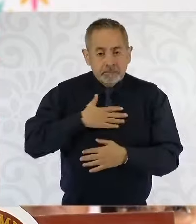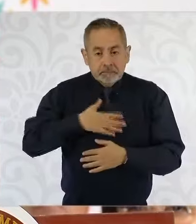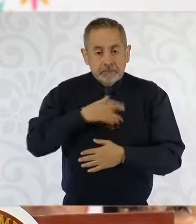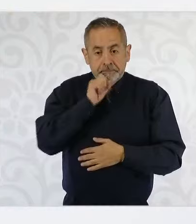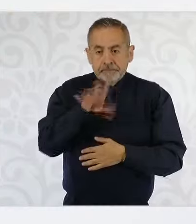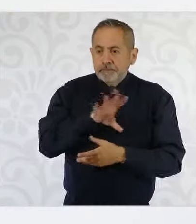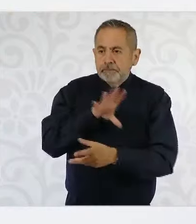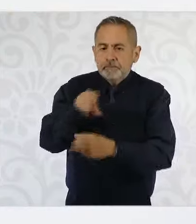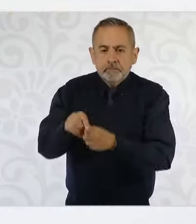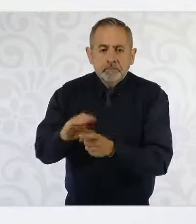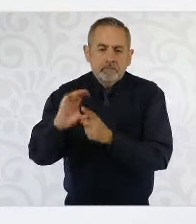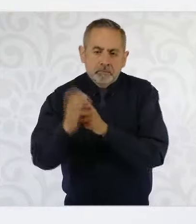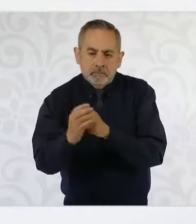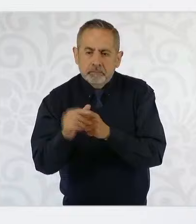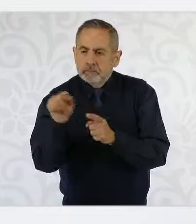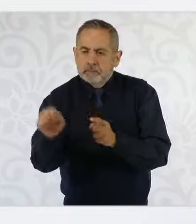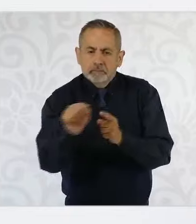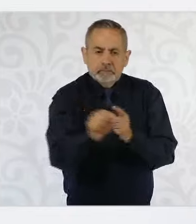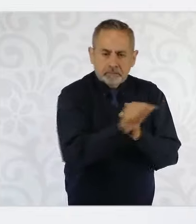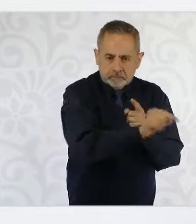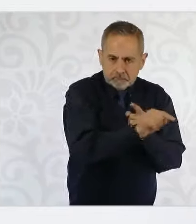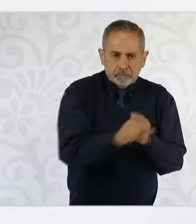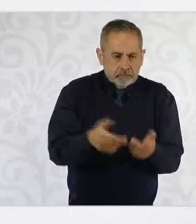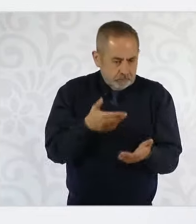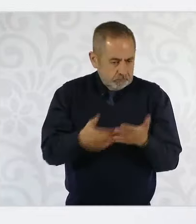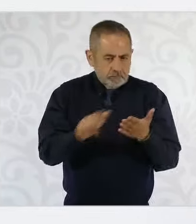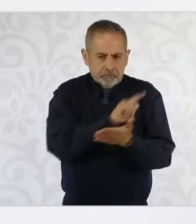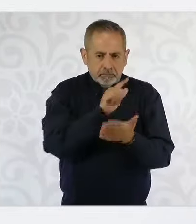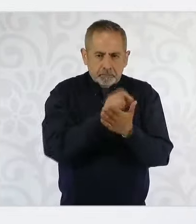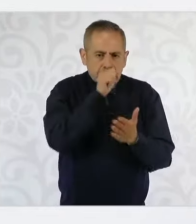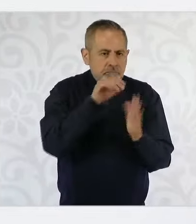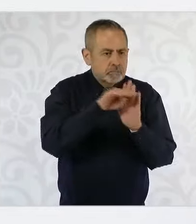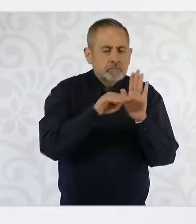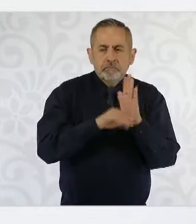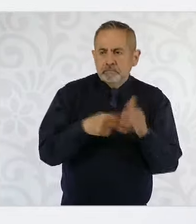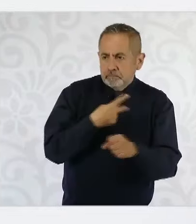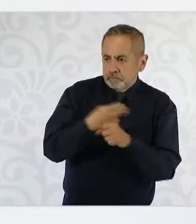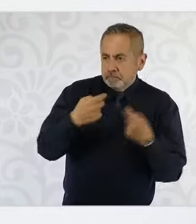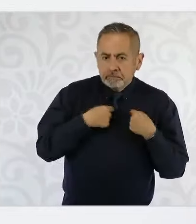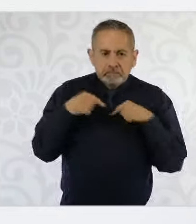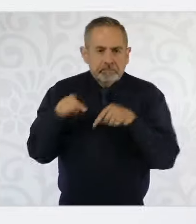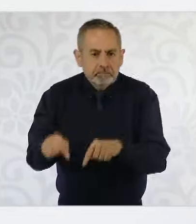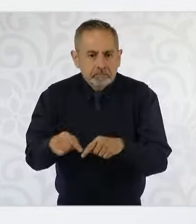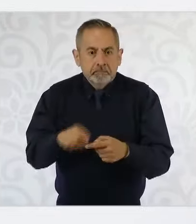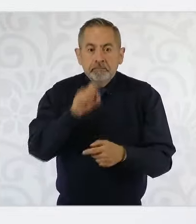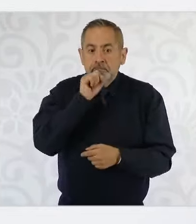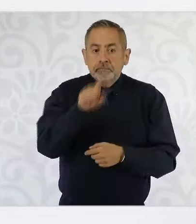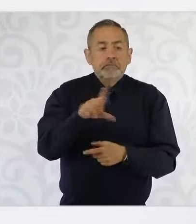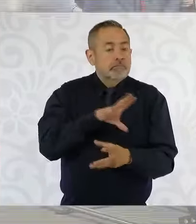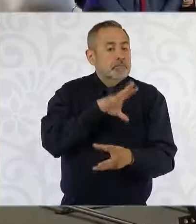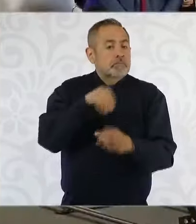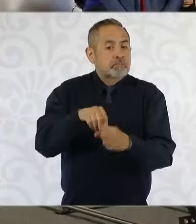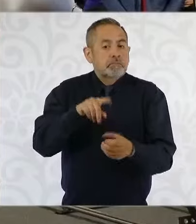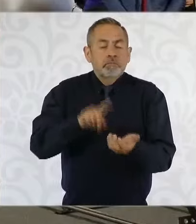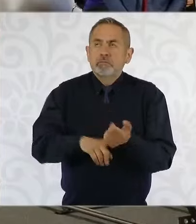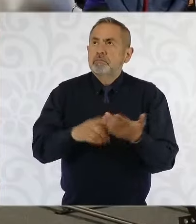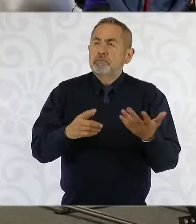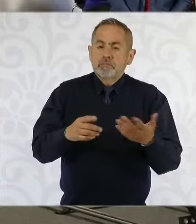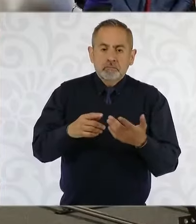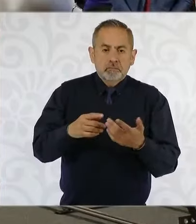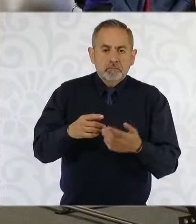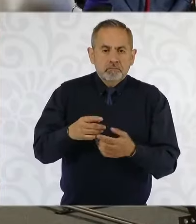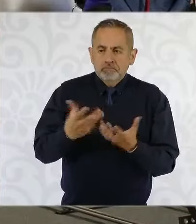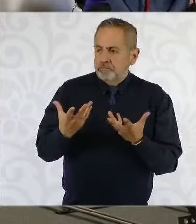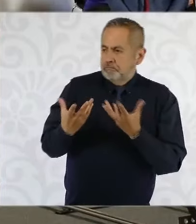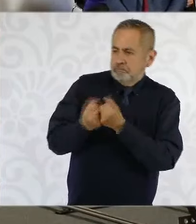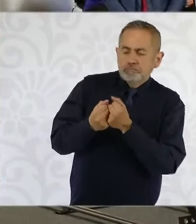comités que aparecen en la legislación vigente a título de invitada, y desde luego estaremos en el cuarto de